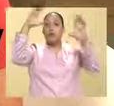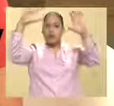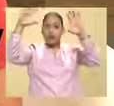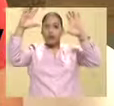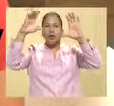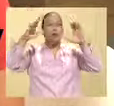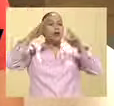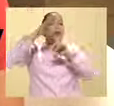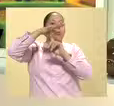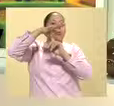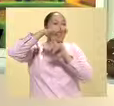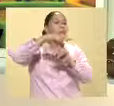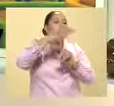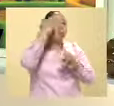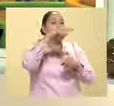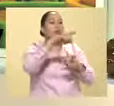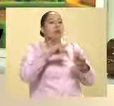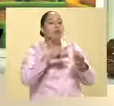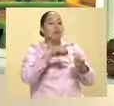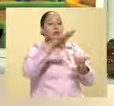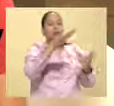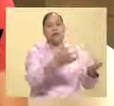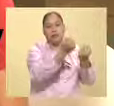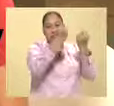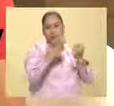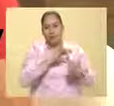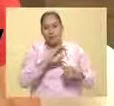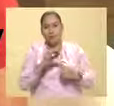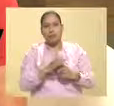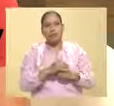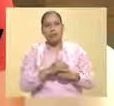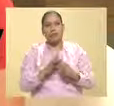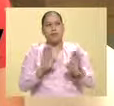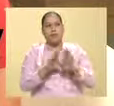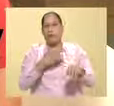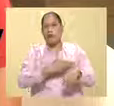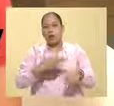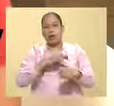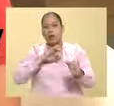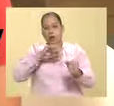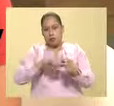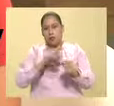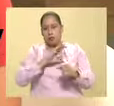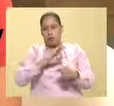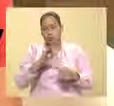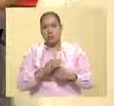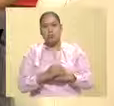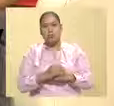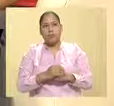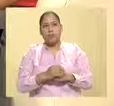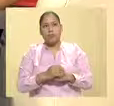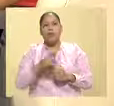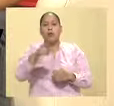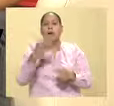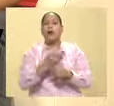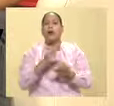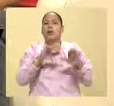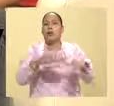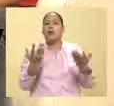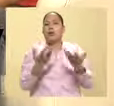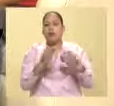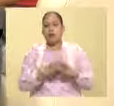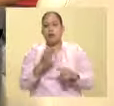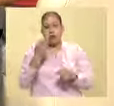vienen por ti y saben dónde estás y aitor un caso de procedimiento que se tiene que hacer pero en que estás actualmente